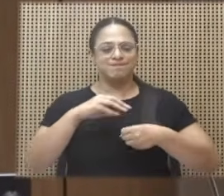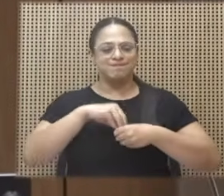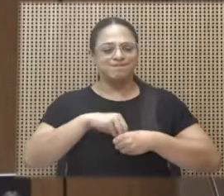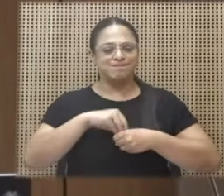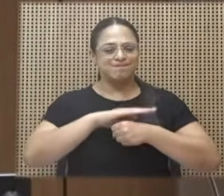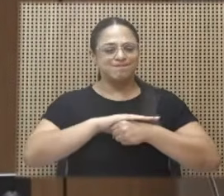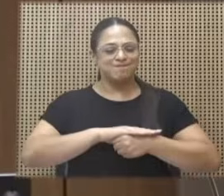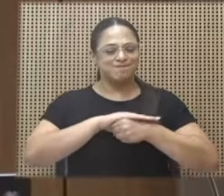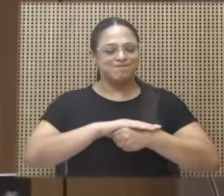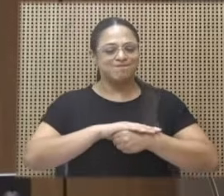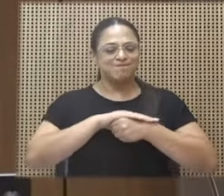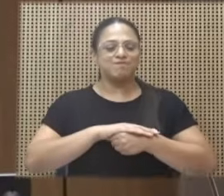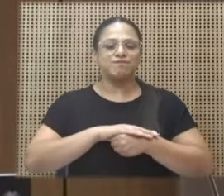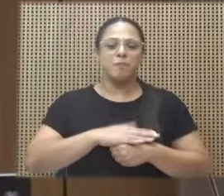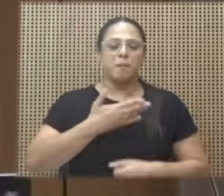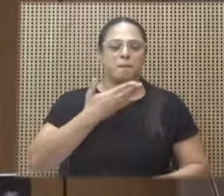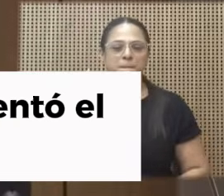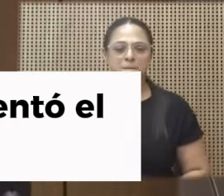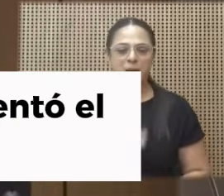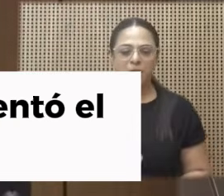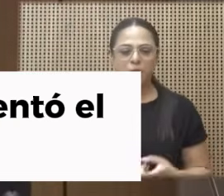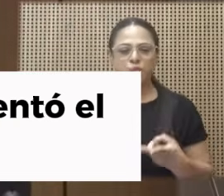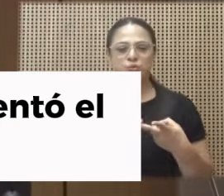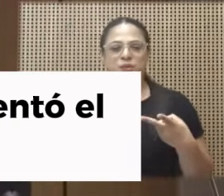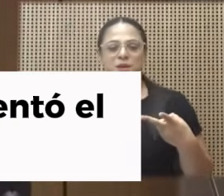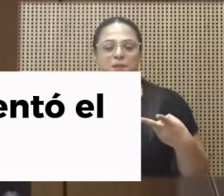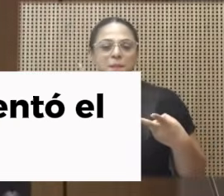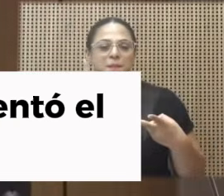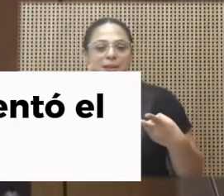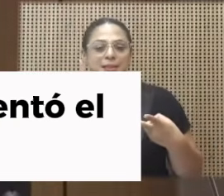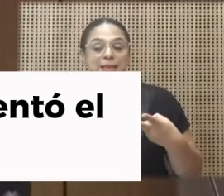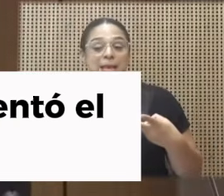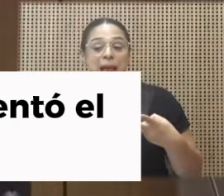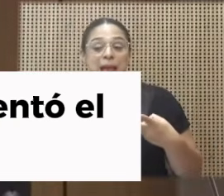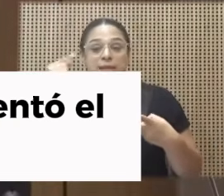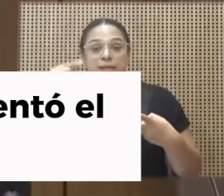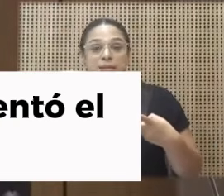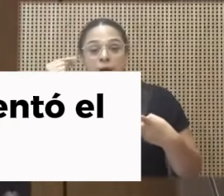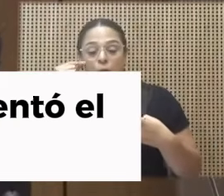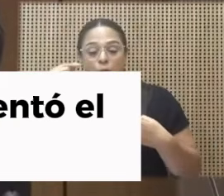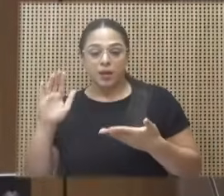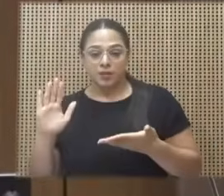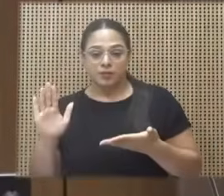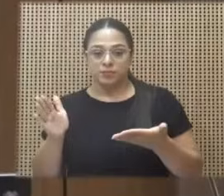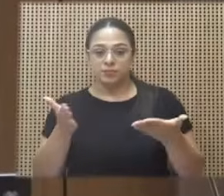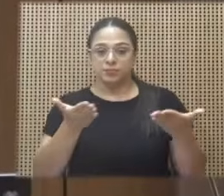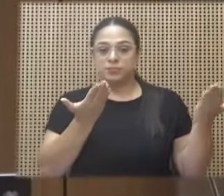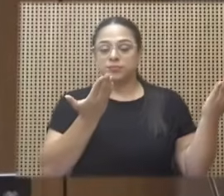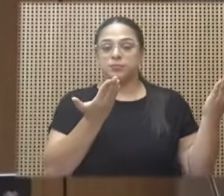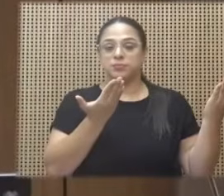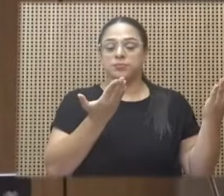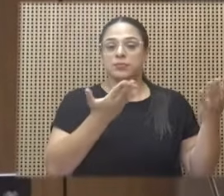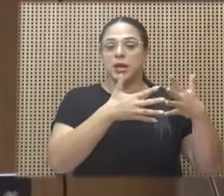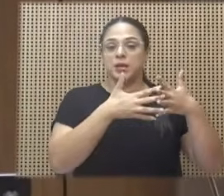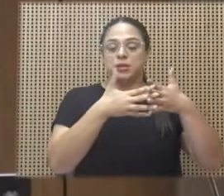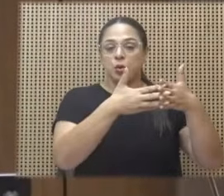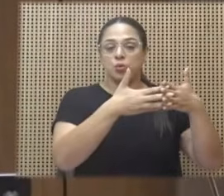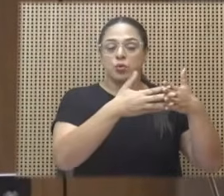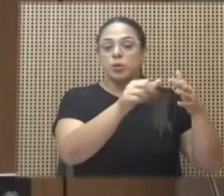mentira. Este gobierno apoyó la extradición a nacionales, presentó el proyecto, lo